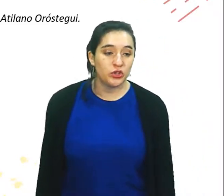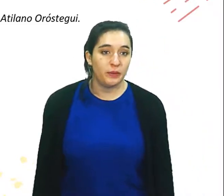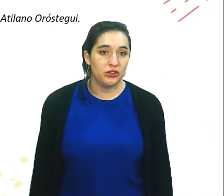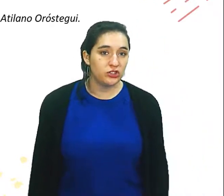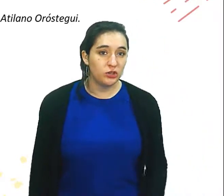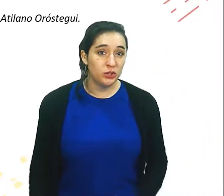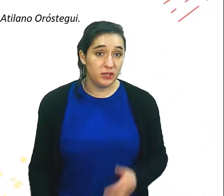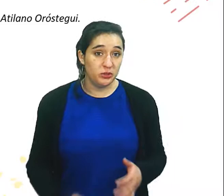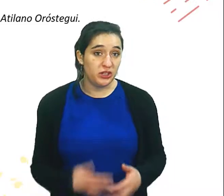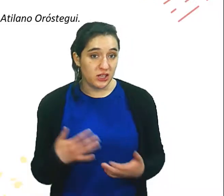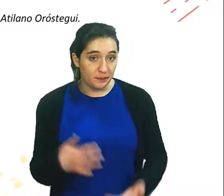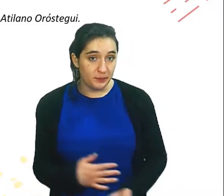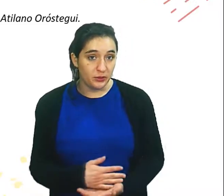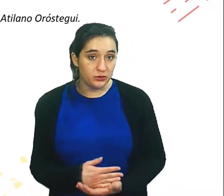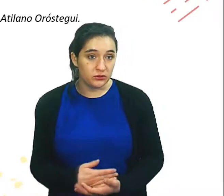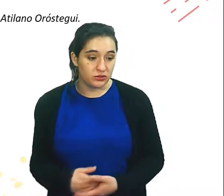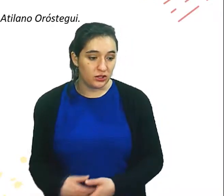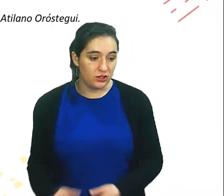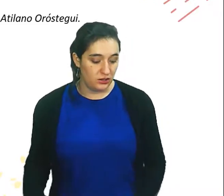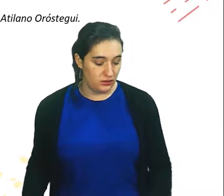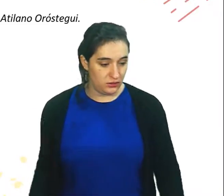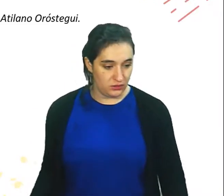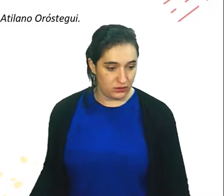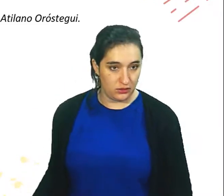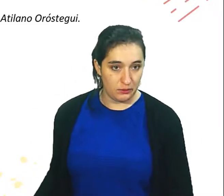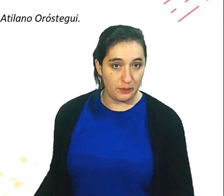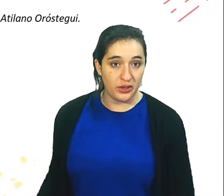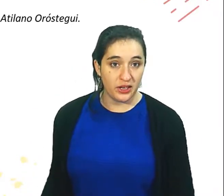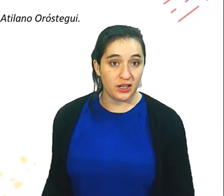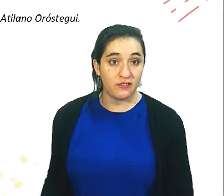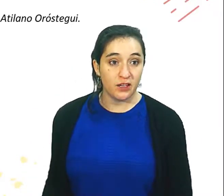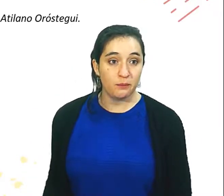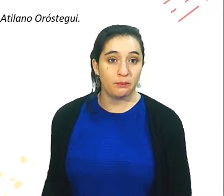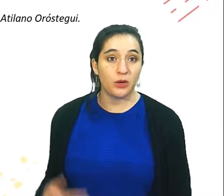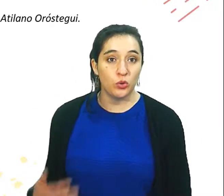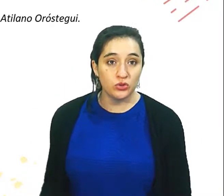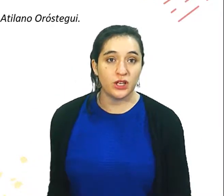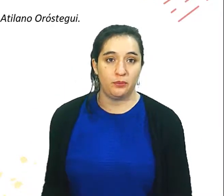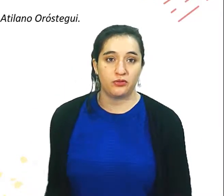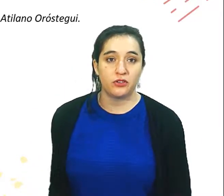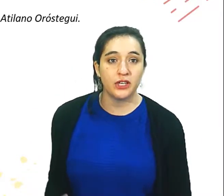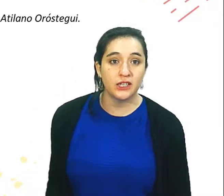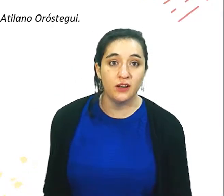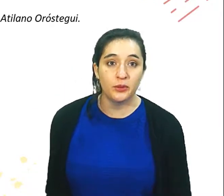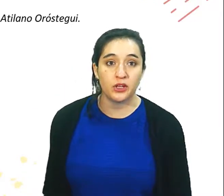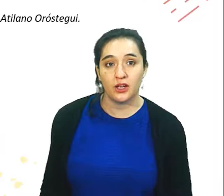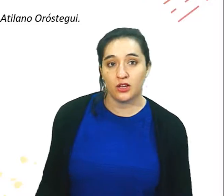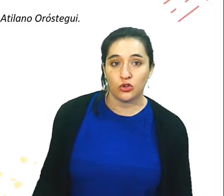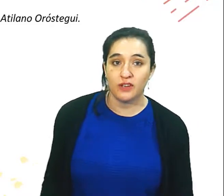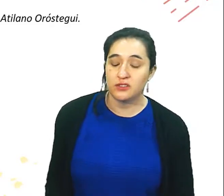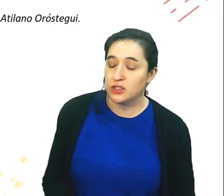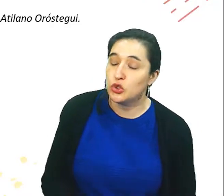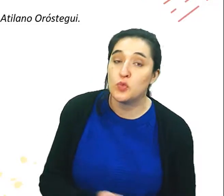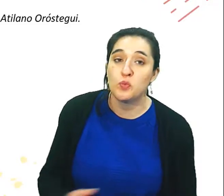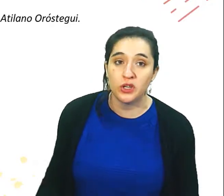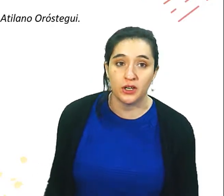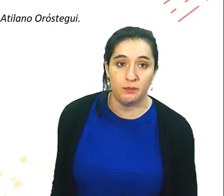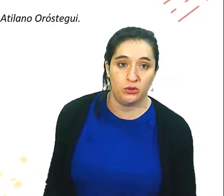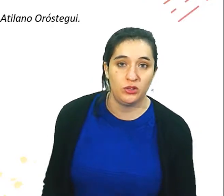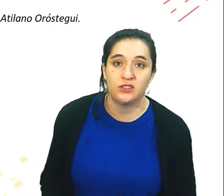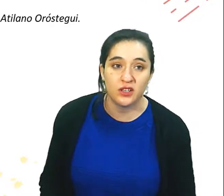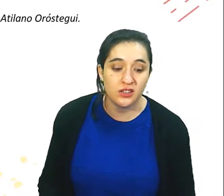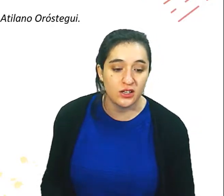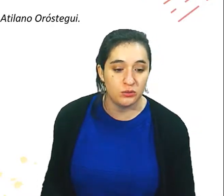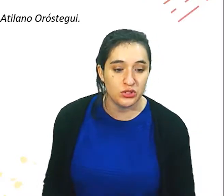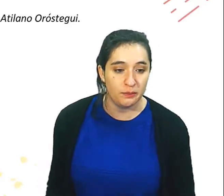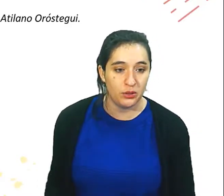en nuestro país. No sé cómo estamos de tiempo, si me pueden escribir preguntas, por favor escriban, porque estoy avanzando muy rápido